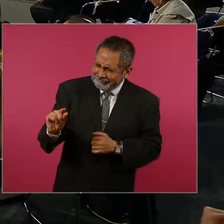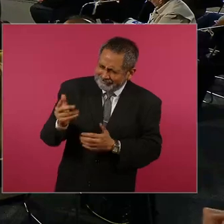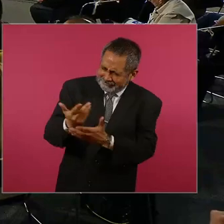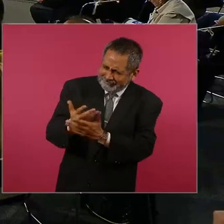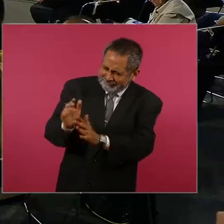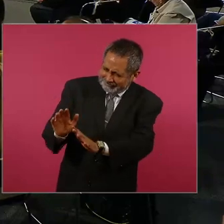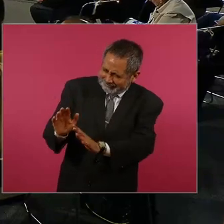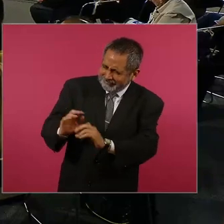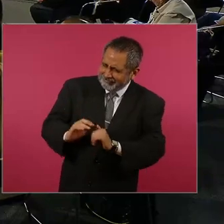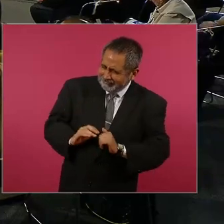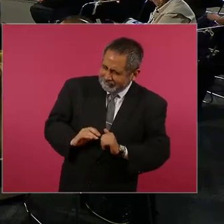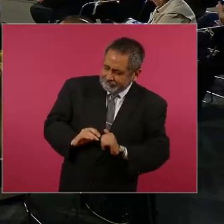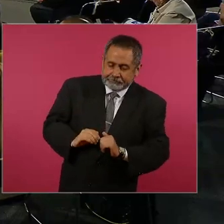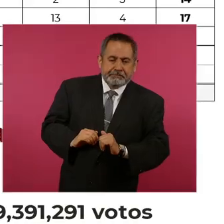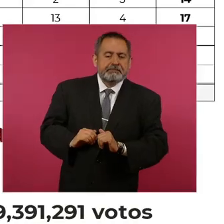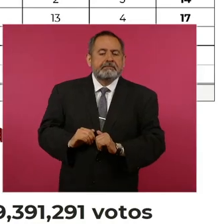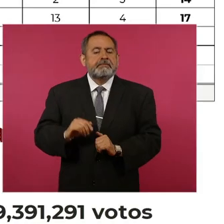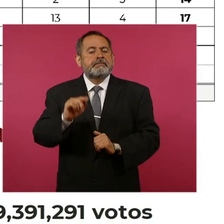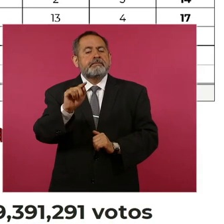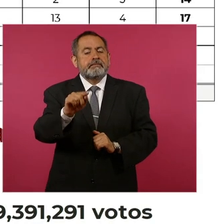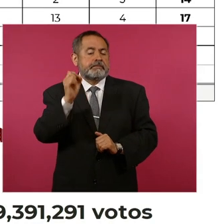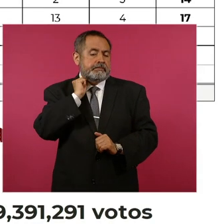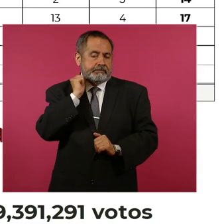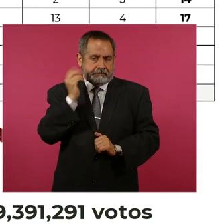en el Senado,